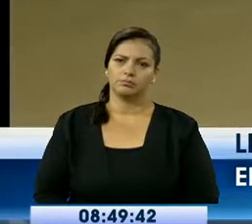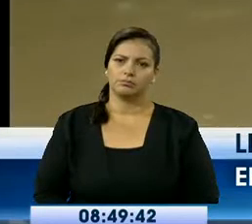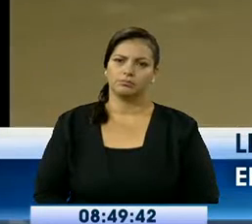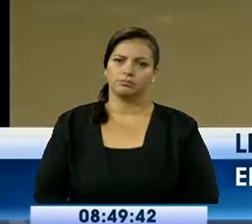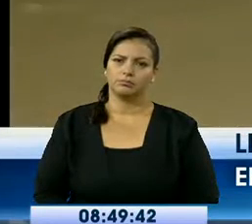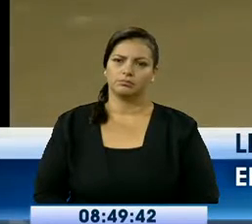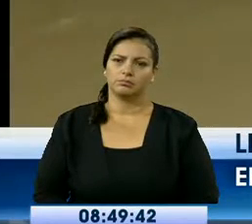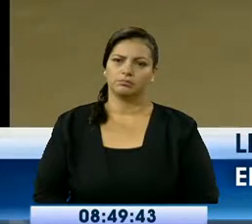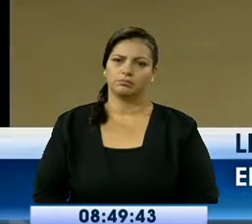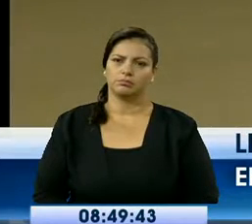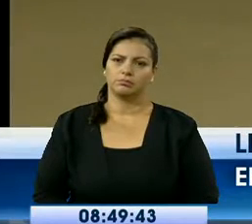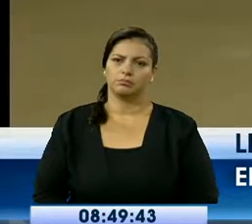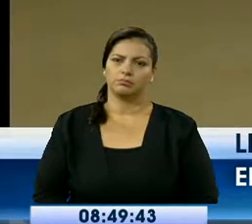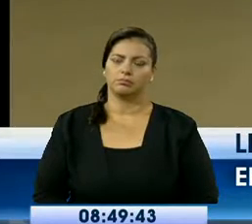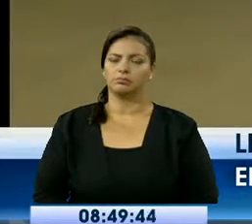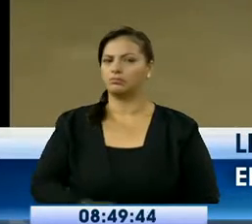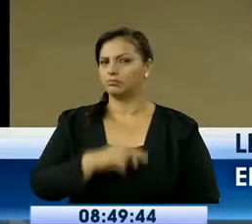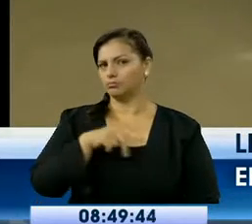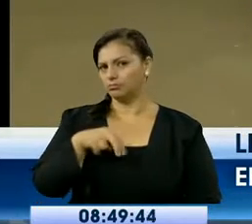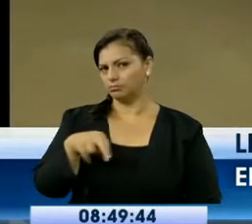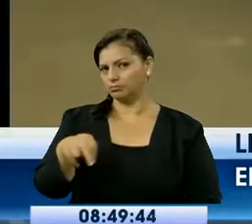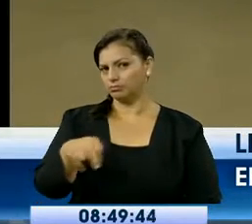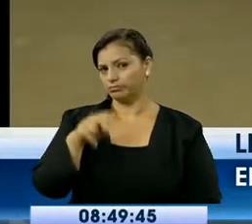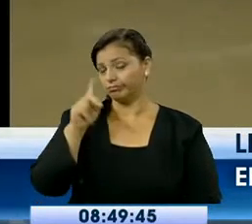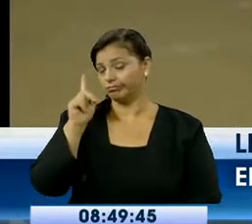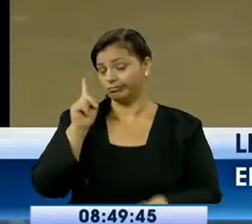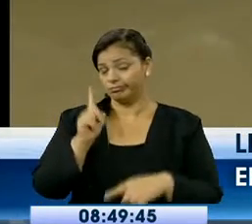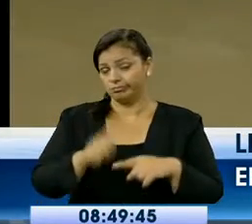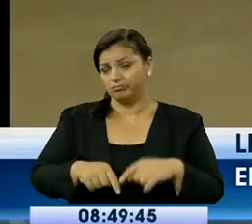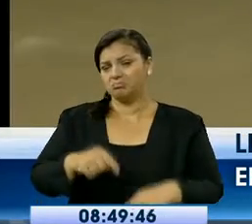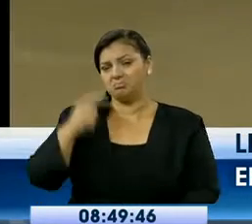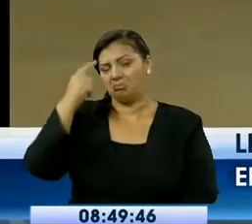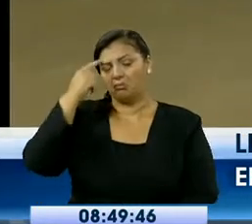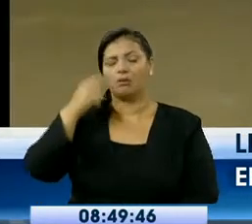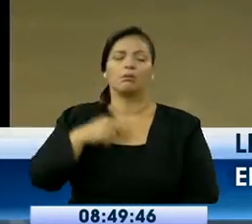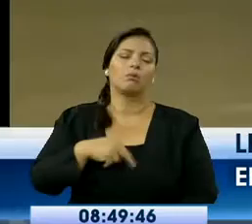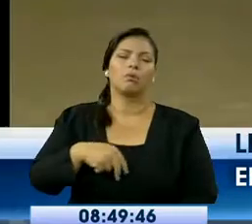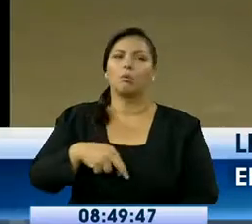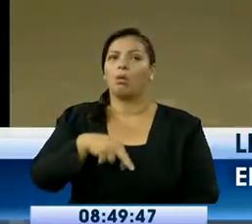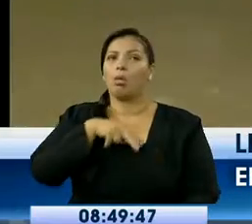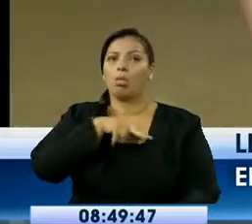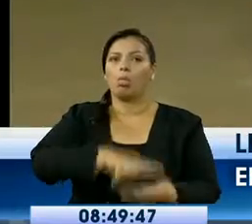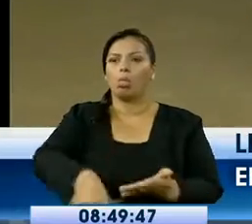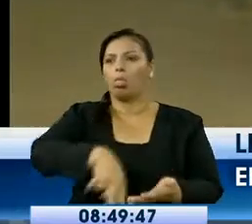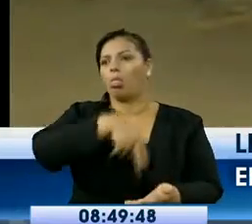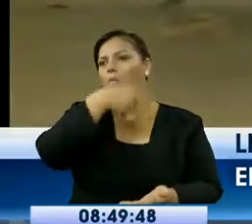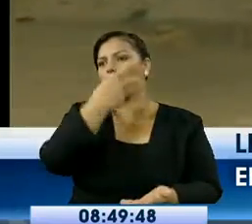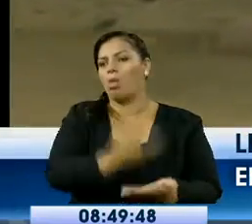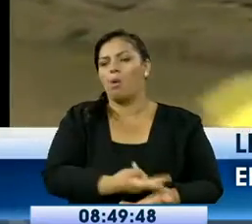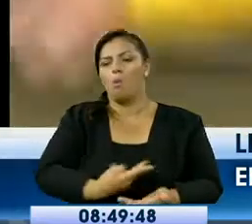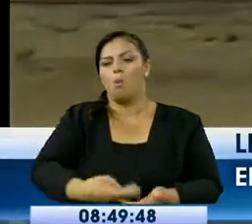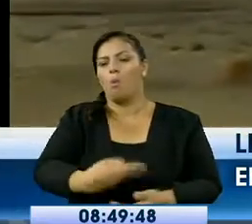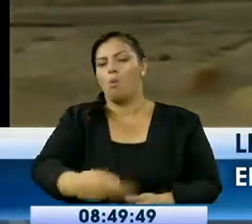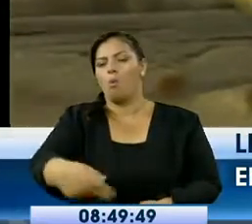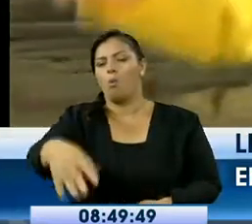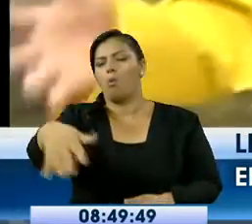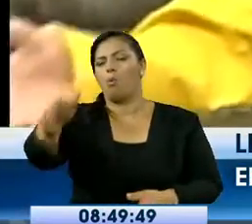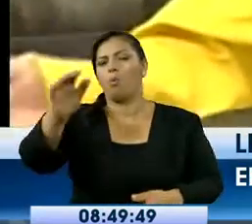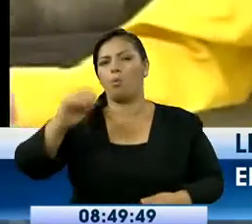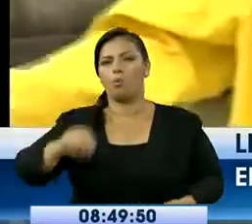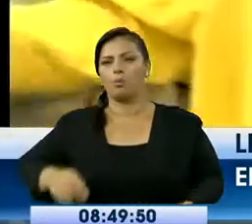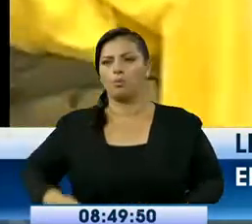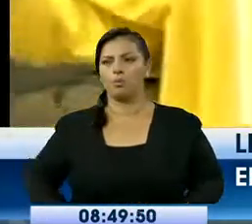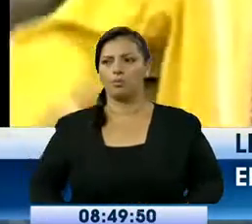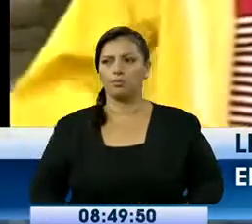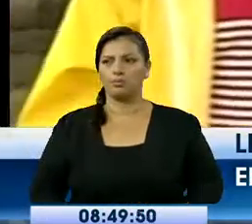aquí no se puede pasar porque imagínese un rebalón aquí, una caída al río. Como este lado está más correntoso,